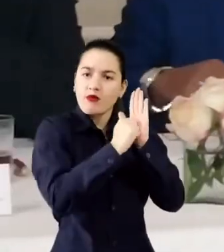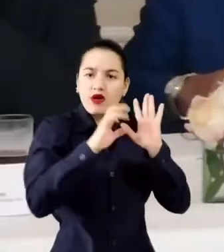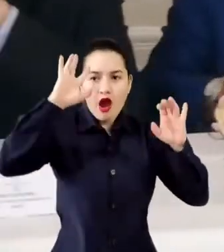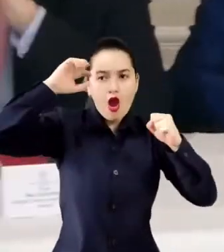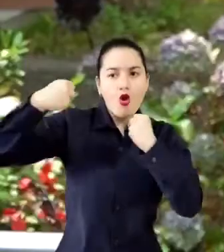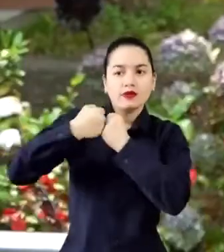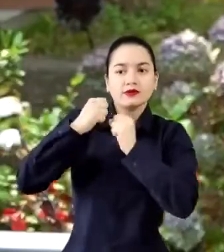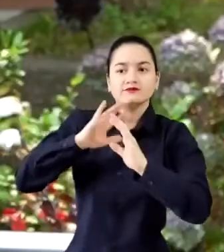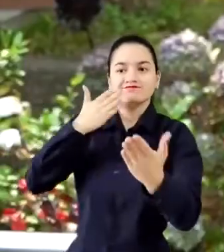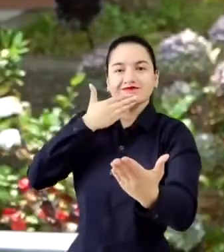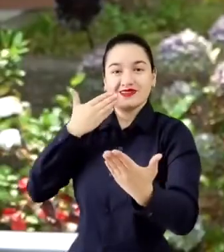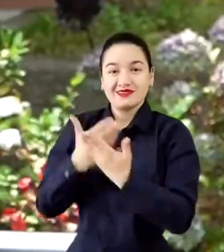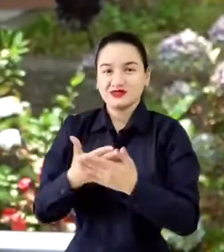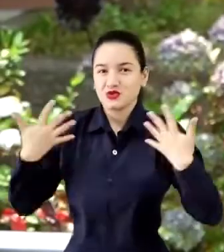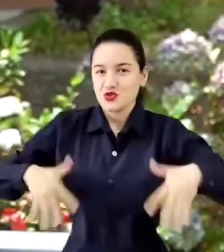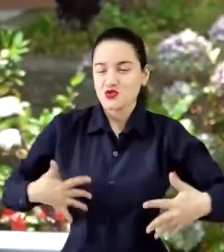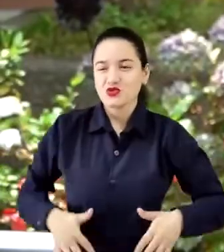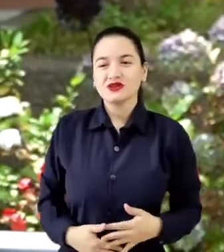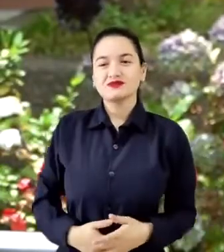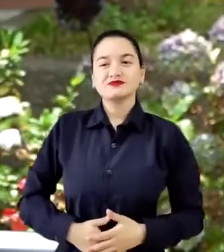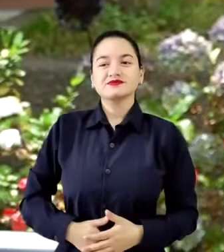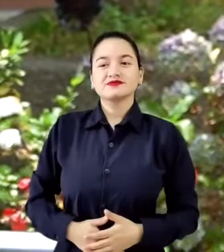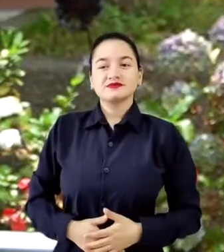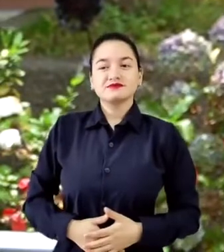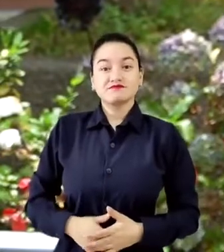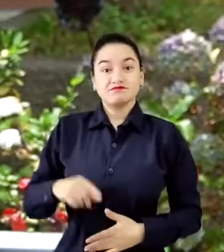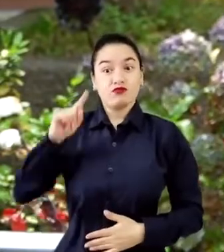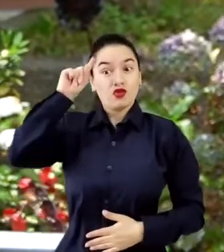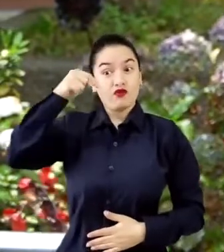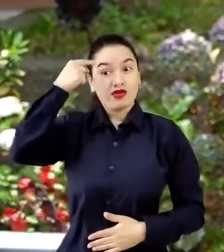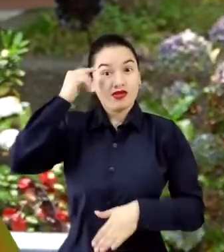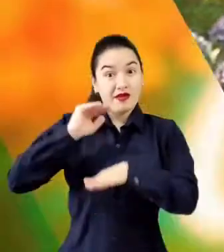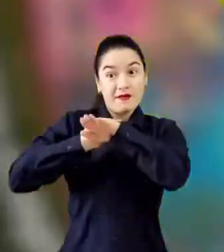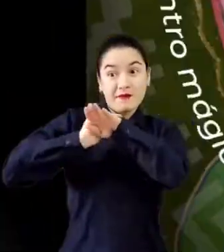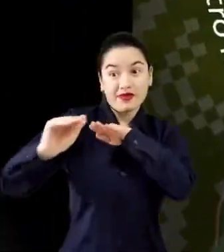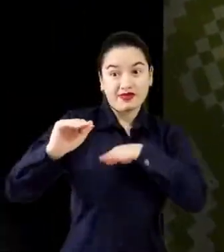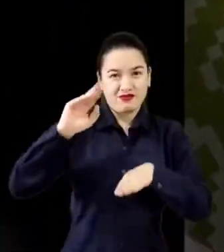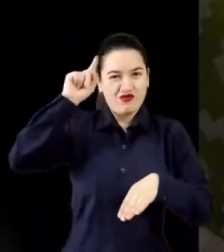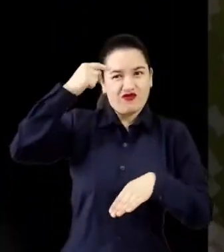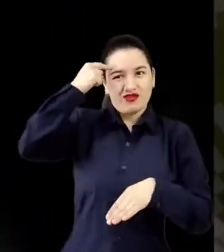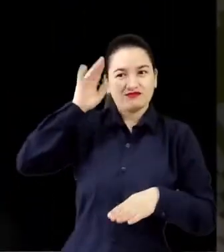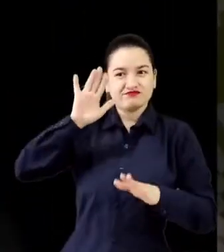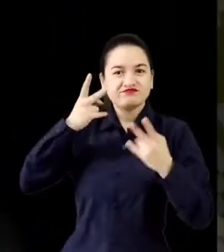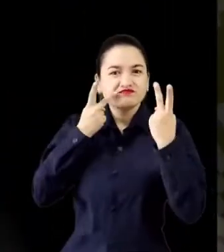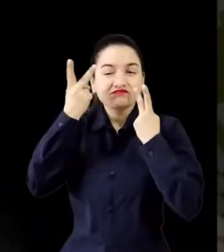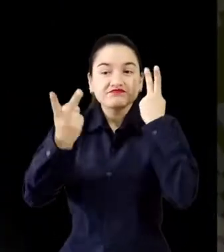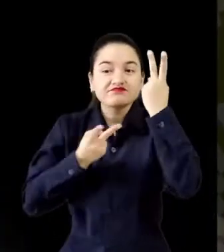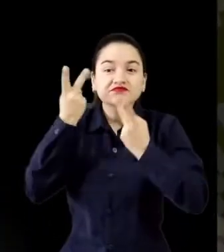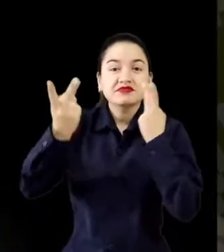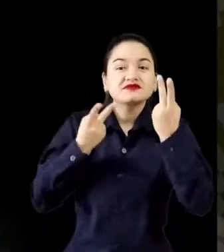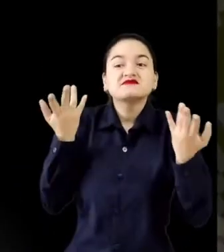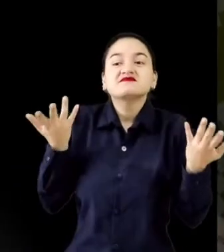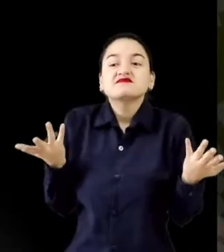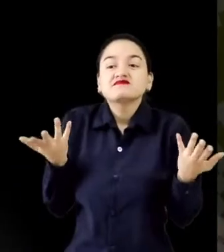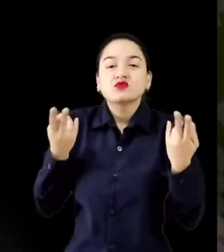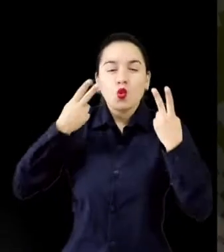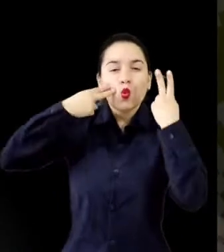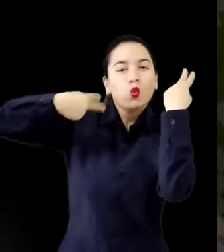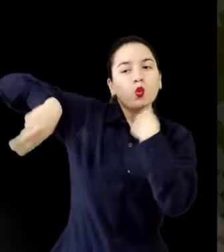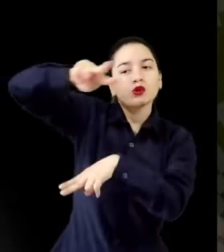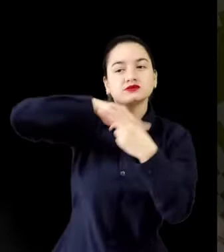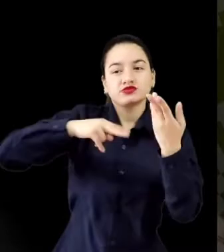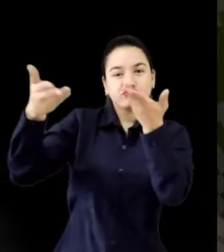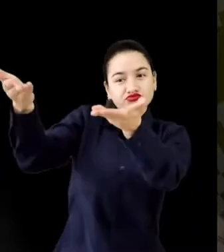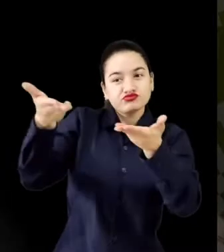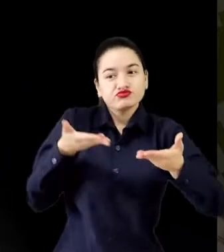Muchas gracias. La Dirección Administrativa de Cultura de Nariño invita a la presentación del documental Concha Acústica, un encuentro con la